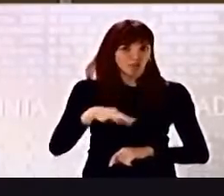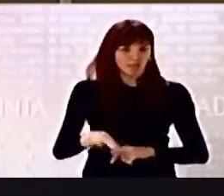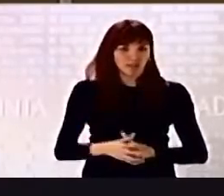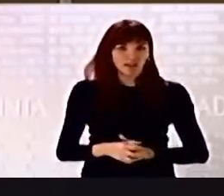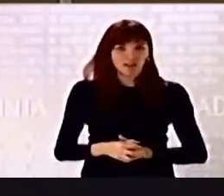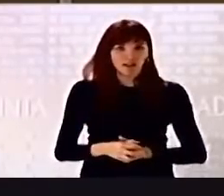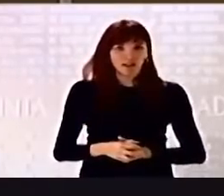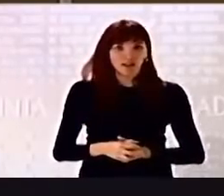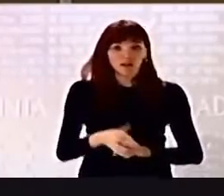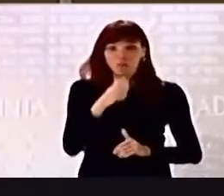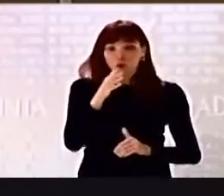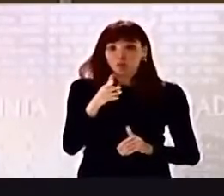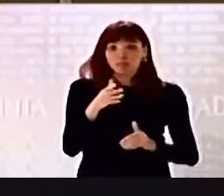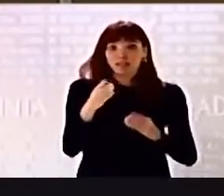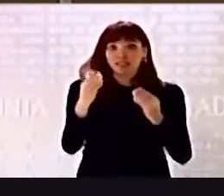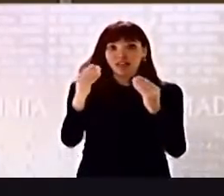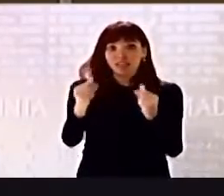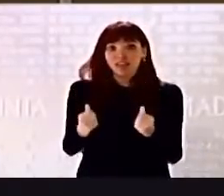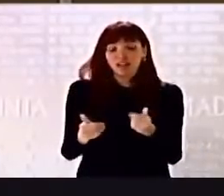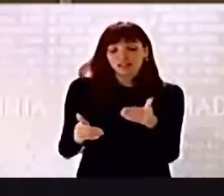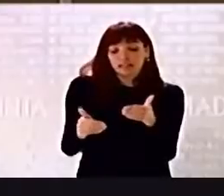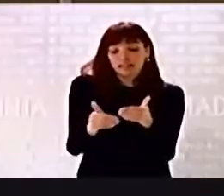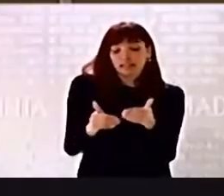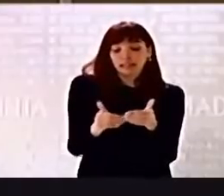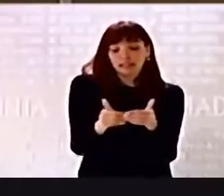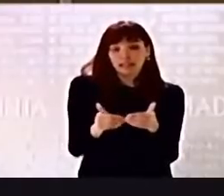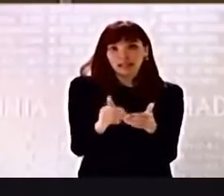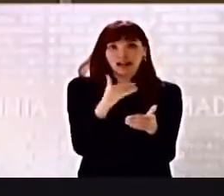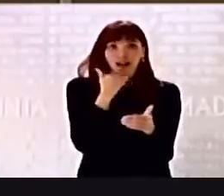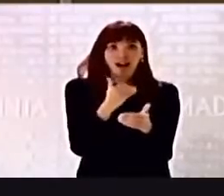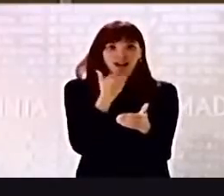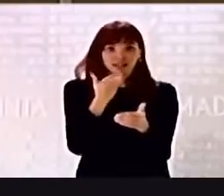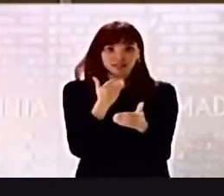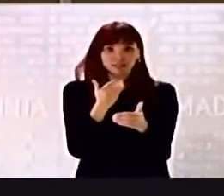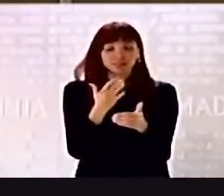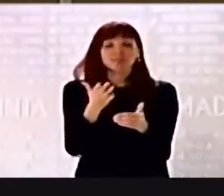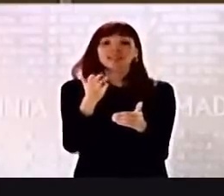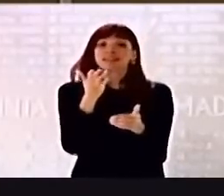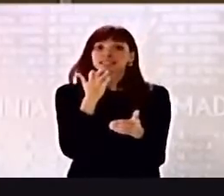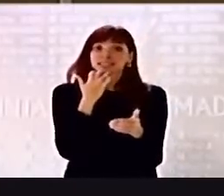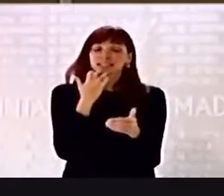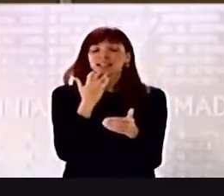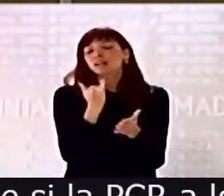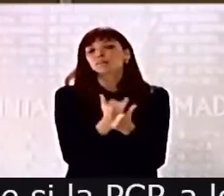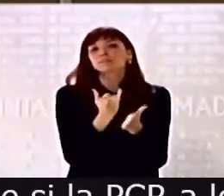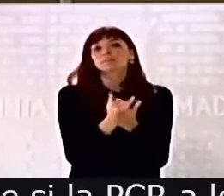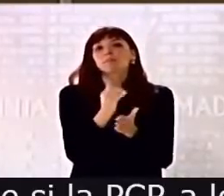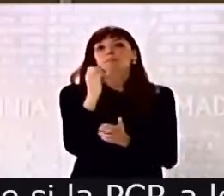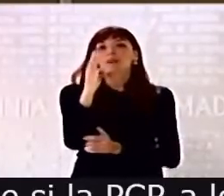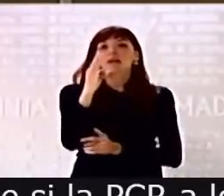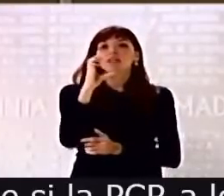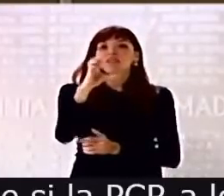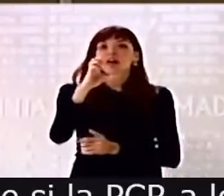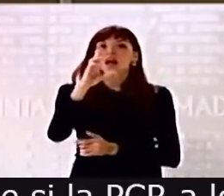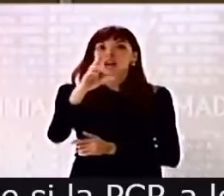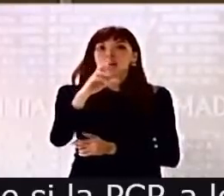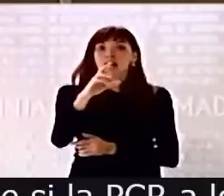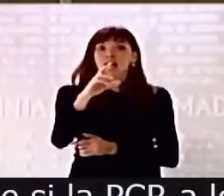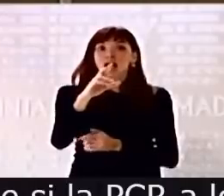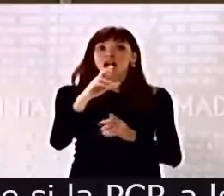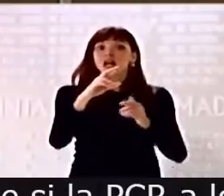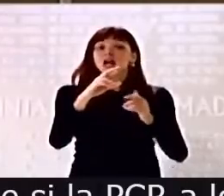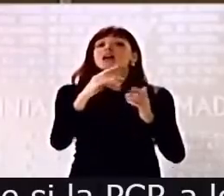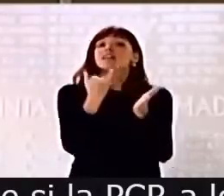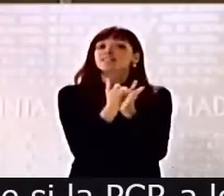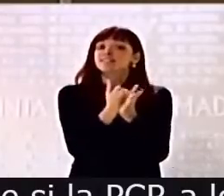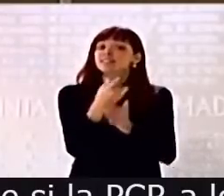días, que permite que si la PCR a los 7 días es negativa, a los 10 días se